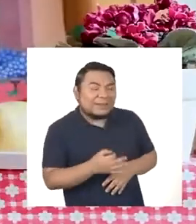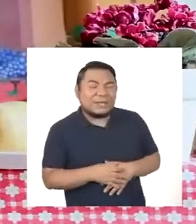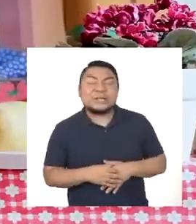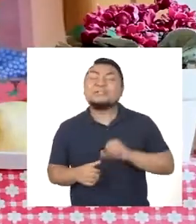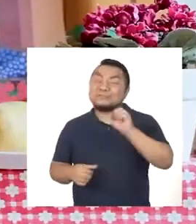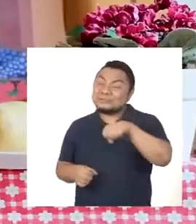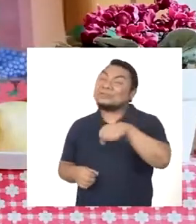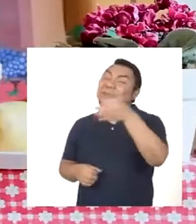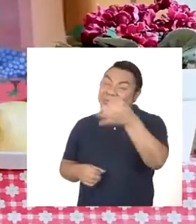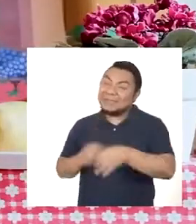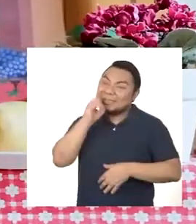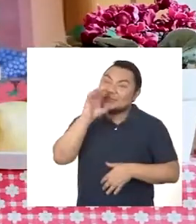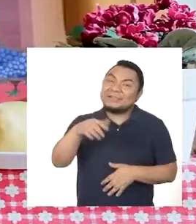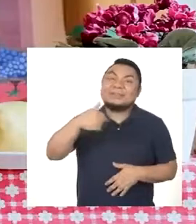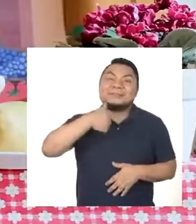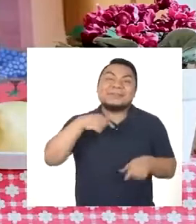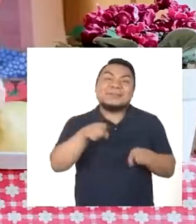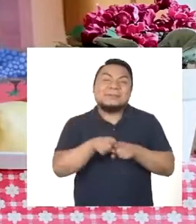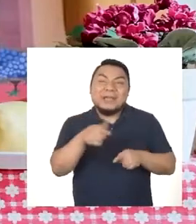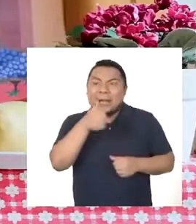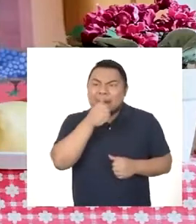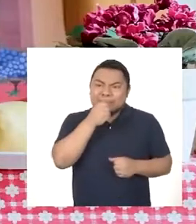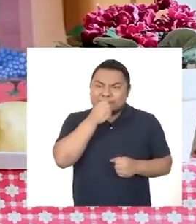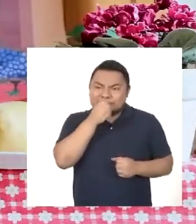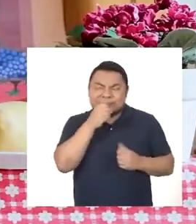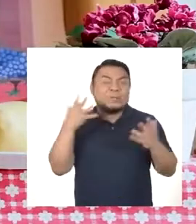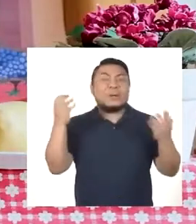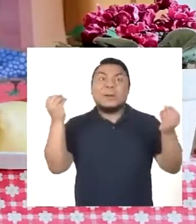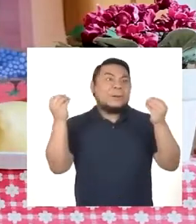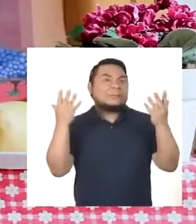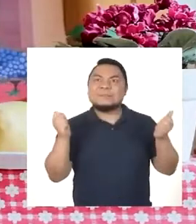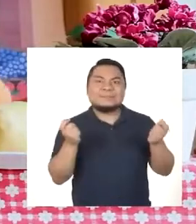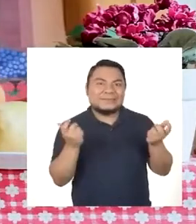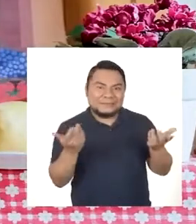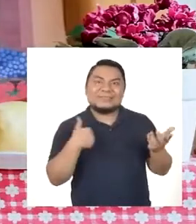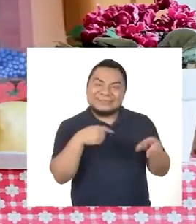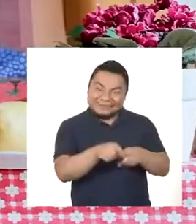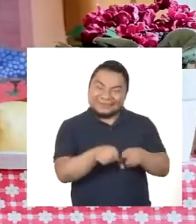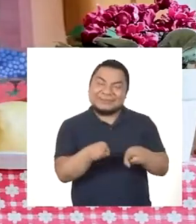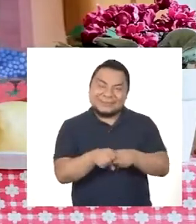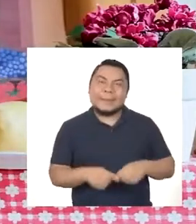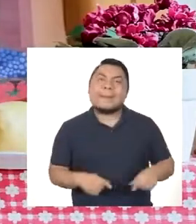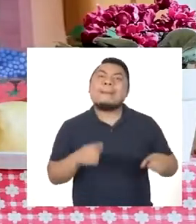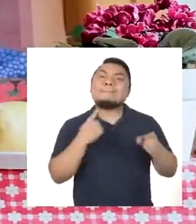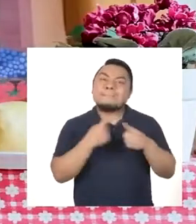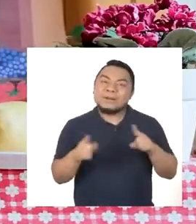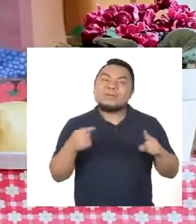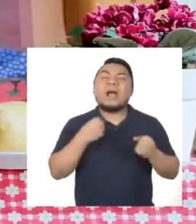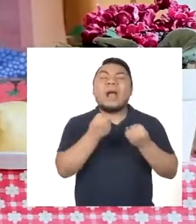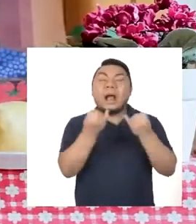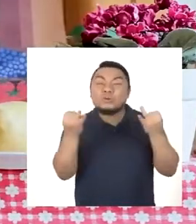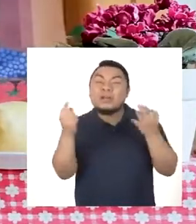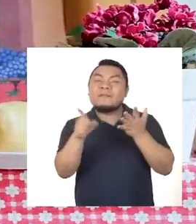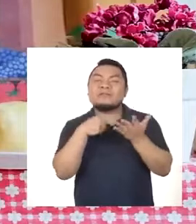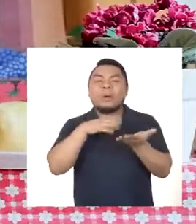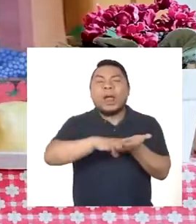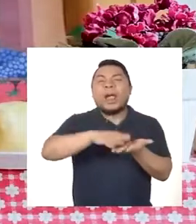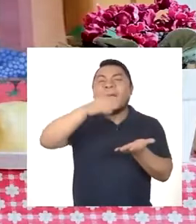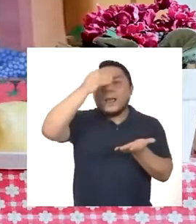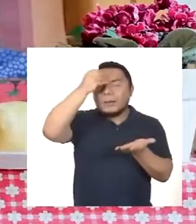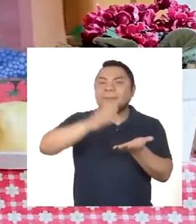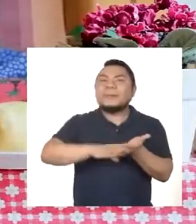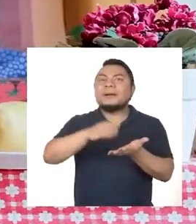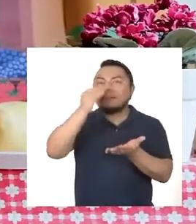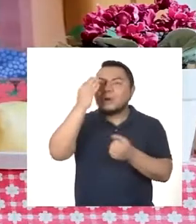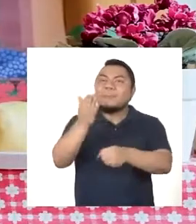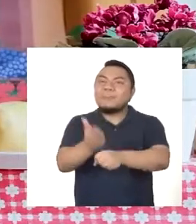te digo, Juana, yo soy impaciente por naturaleza, pero he aprendido algunas estrategias que me